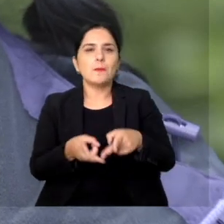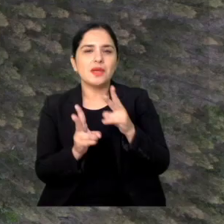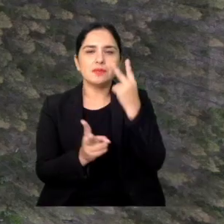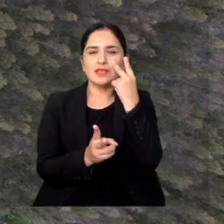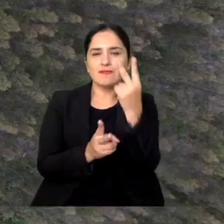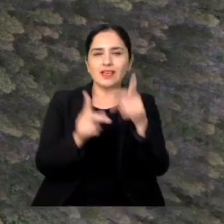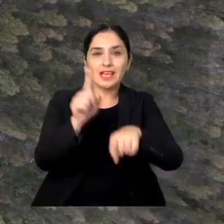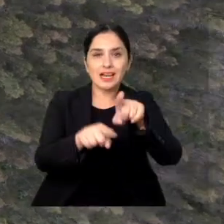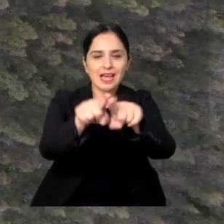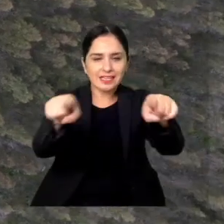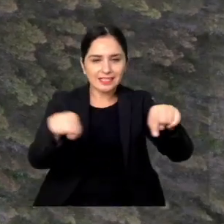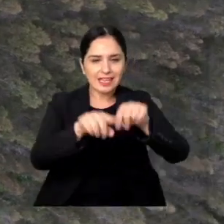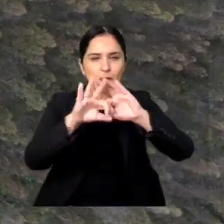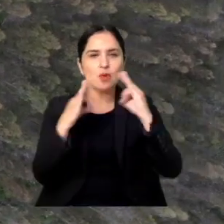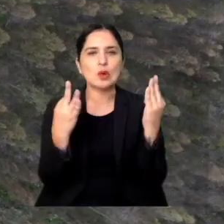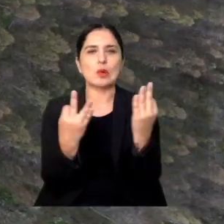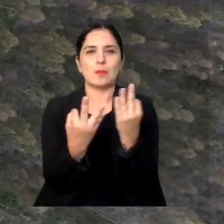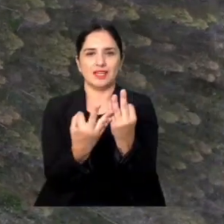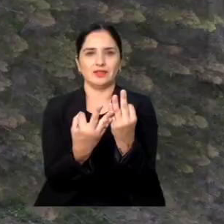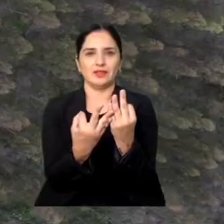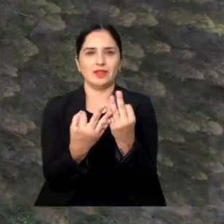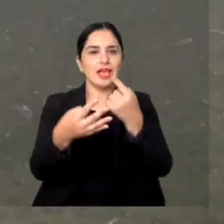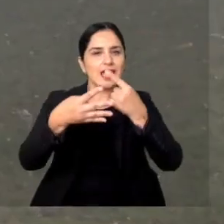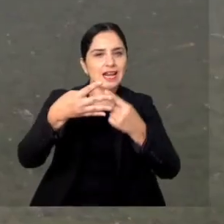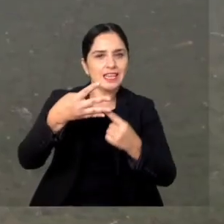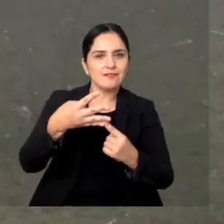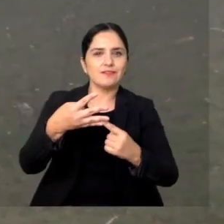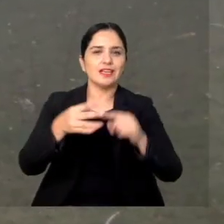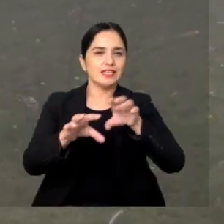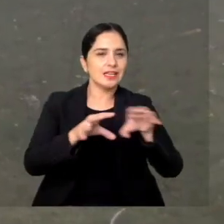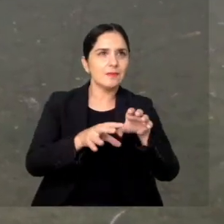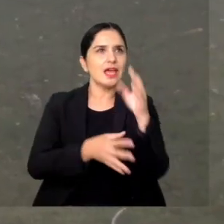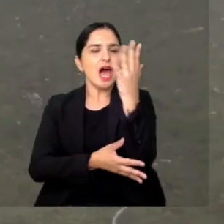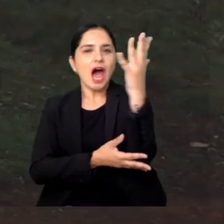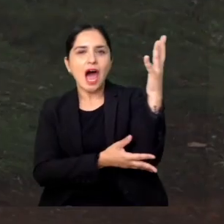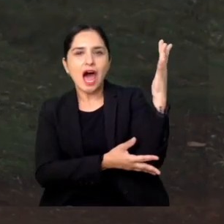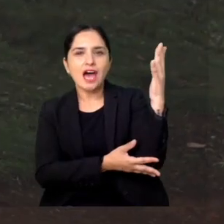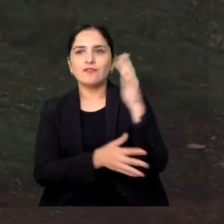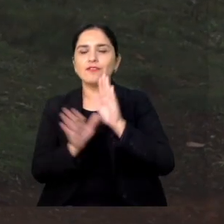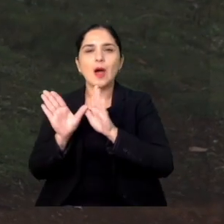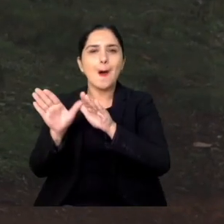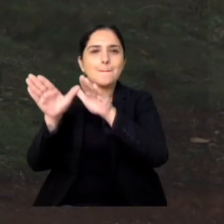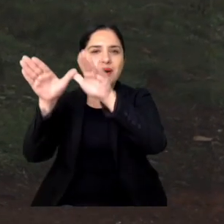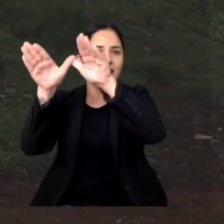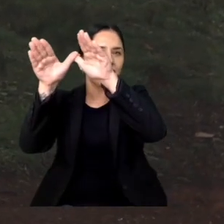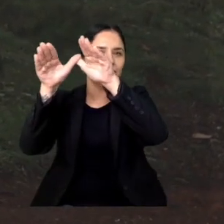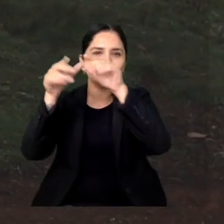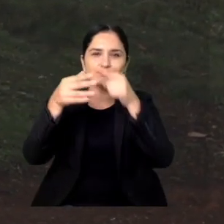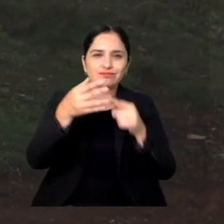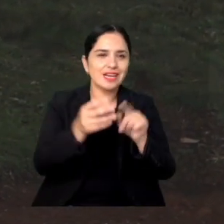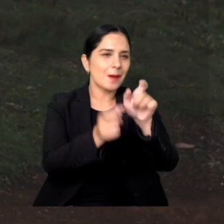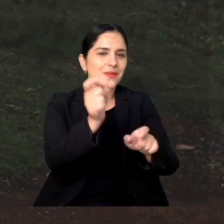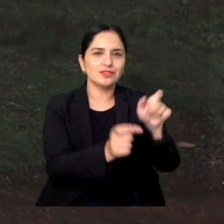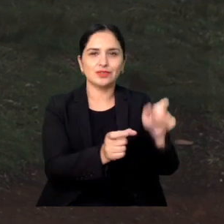objetivo, porque nos permite mirar el predio en su integralidad. Los distintos elementos que hay, los árboles, las aves,